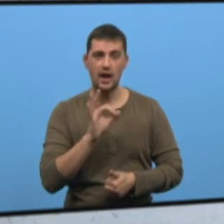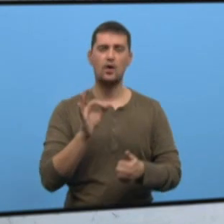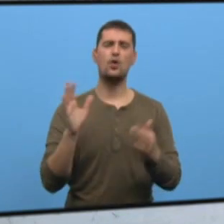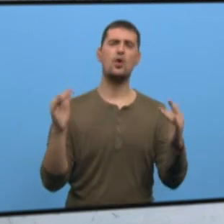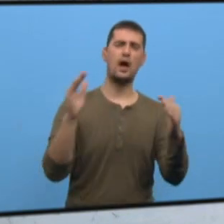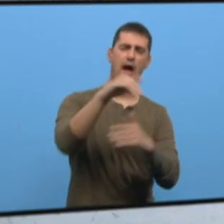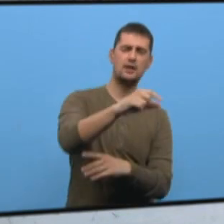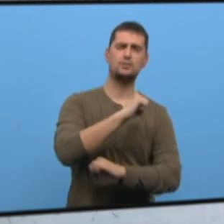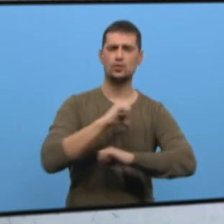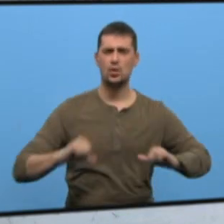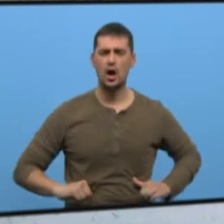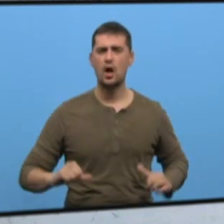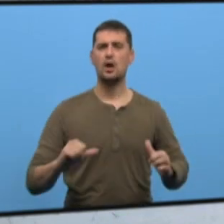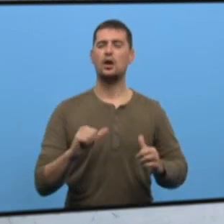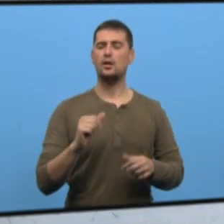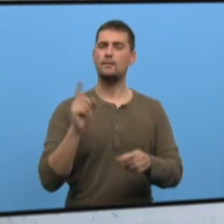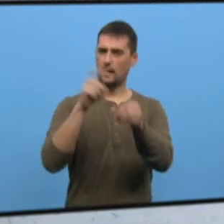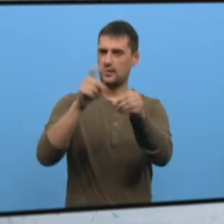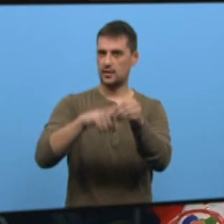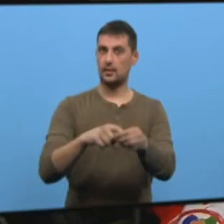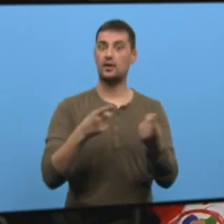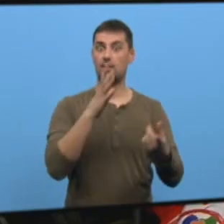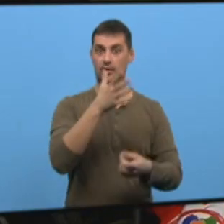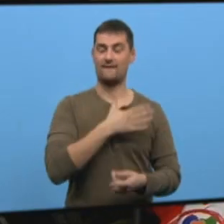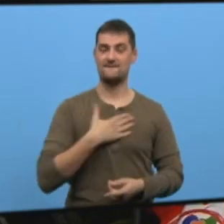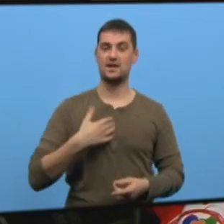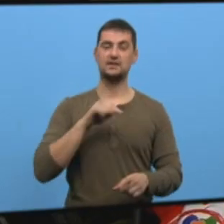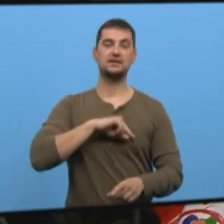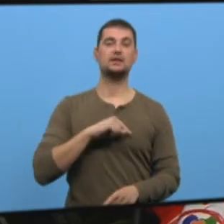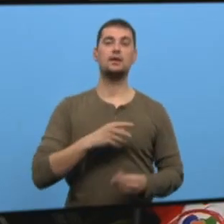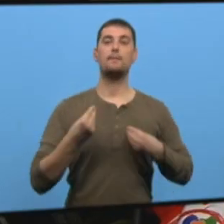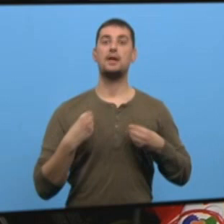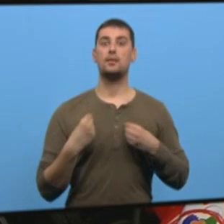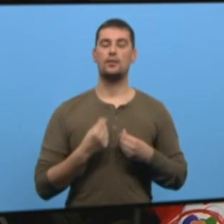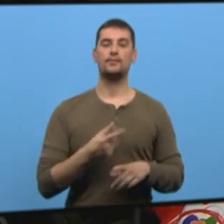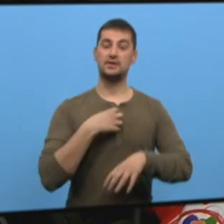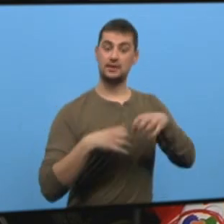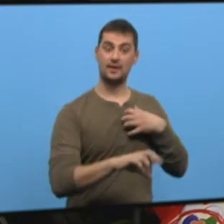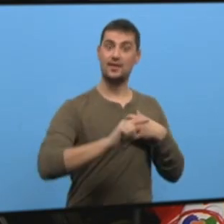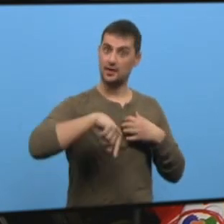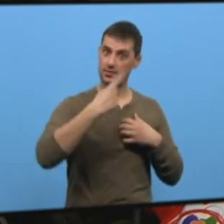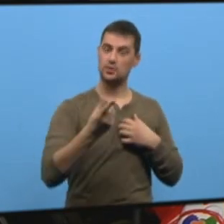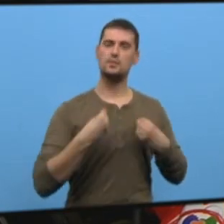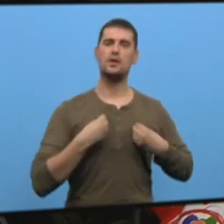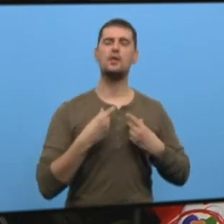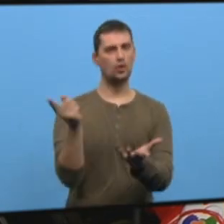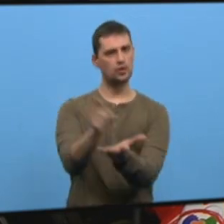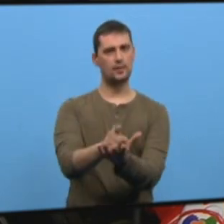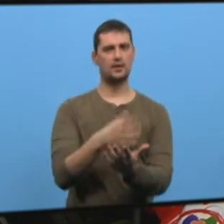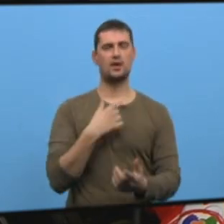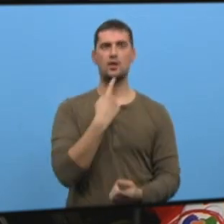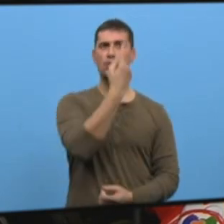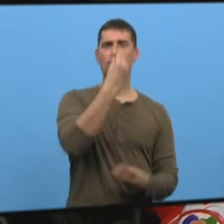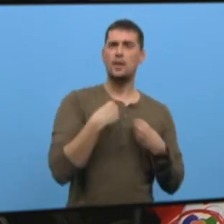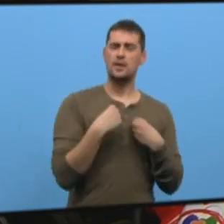lagares Portugal a cuestión es sentirse vivo después trasplante a ha vida Solo que ha una vida dice